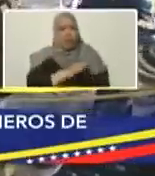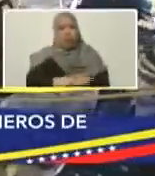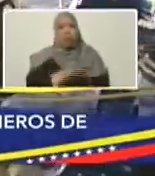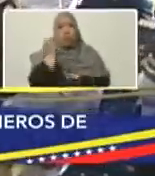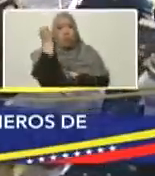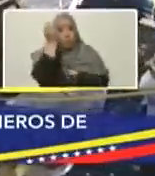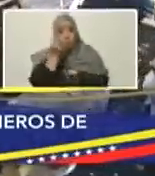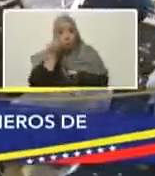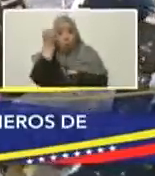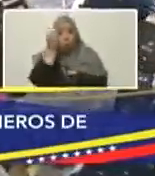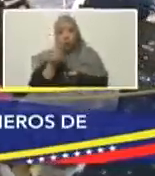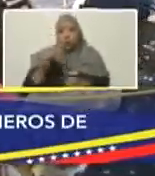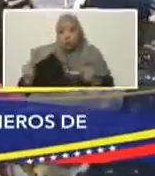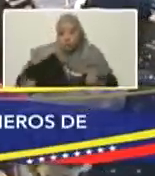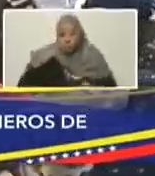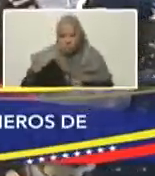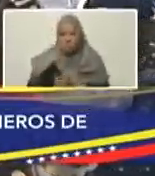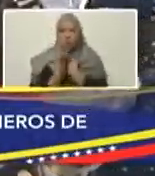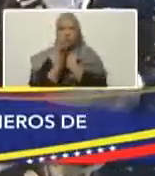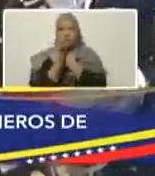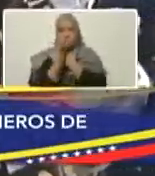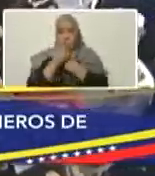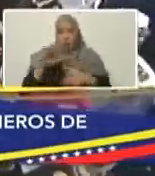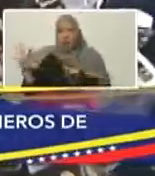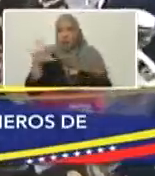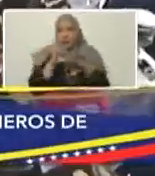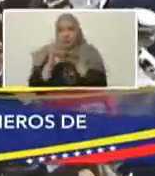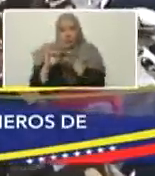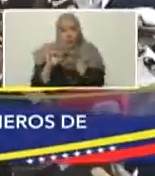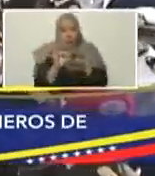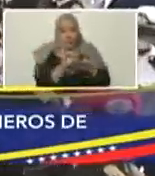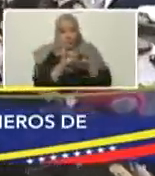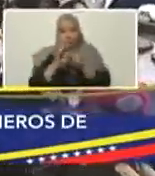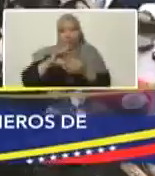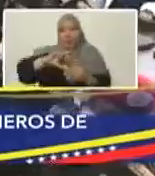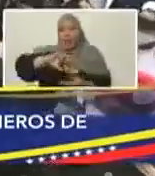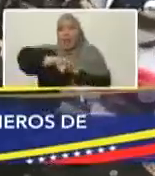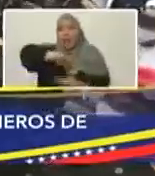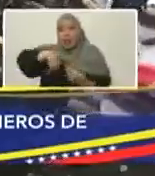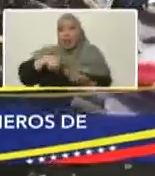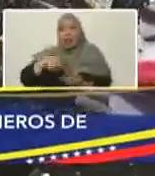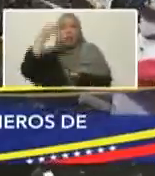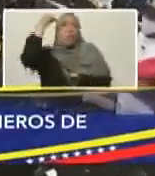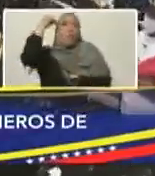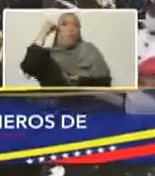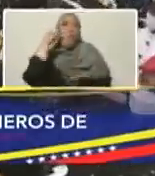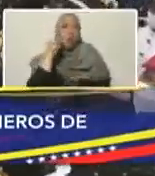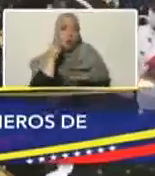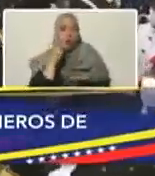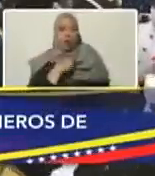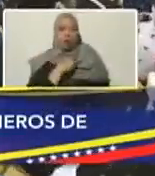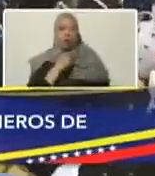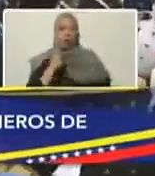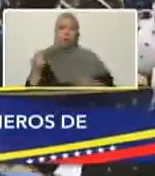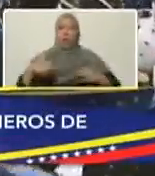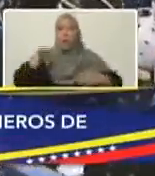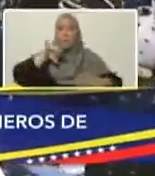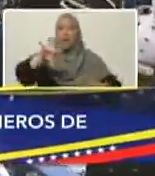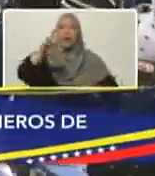conciencia, al espíritu que nos une como nación bolivariana que somos.